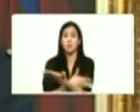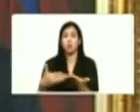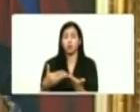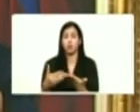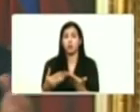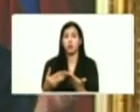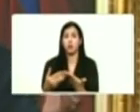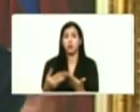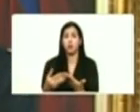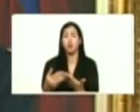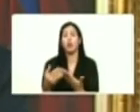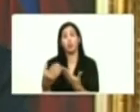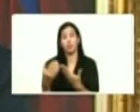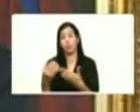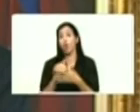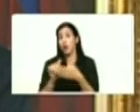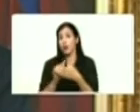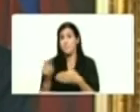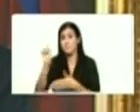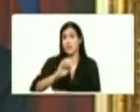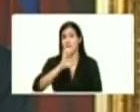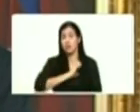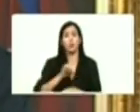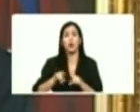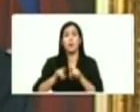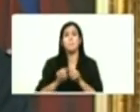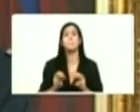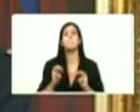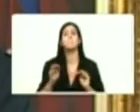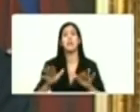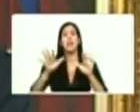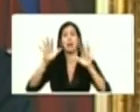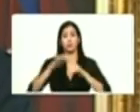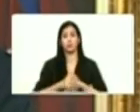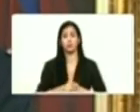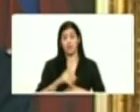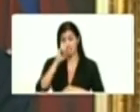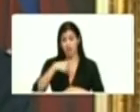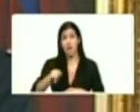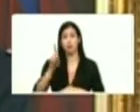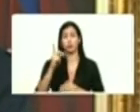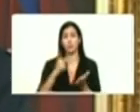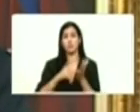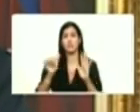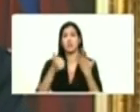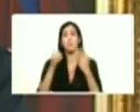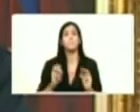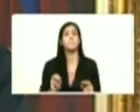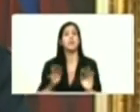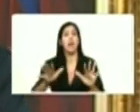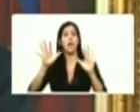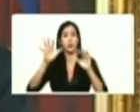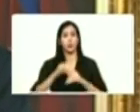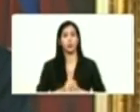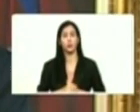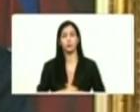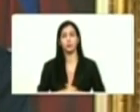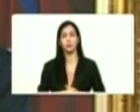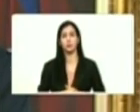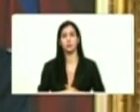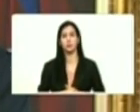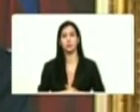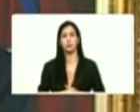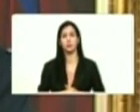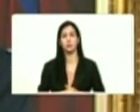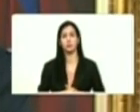es un milagro y debemos mantenerlo es un milagro ¿eh? y